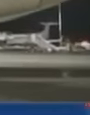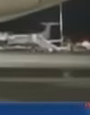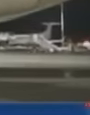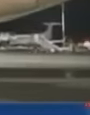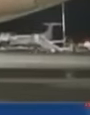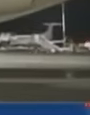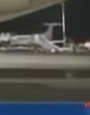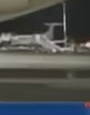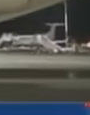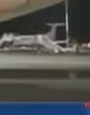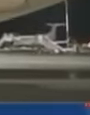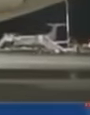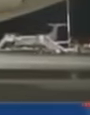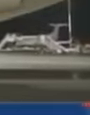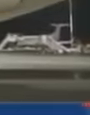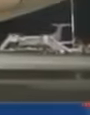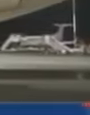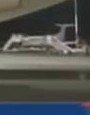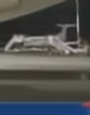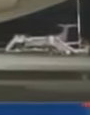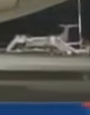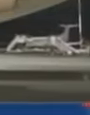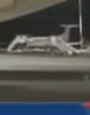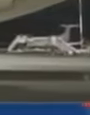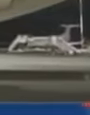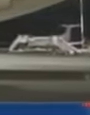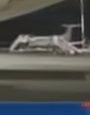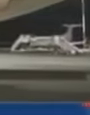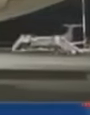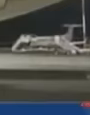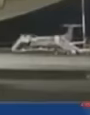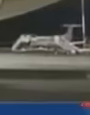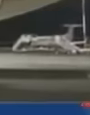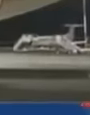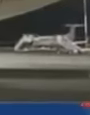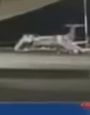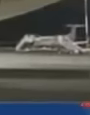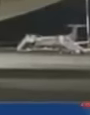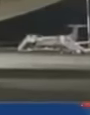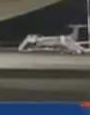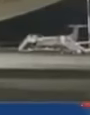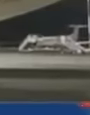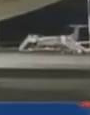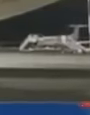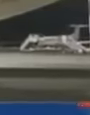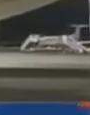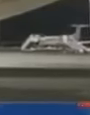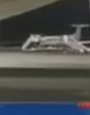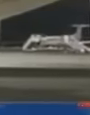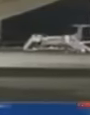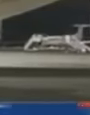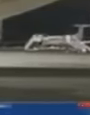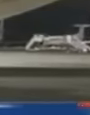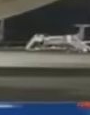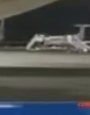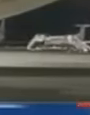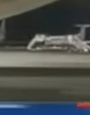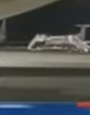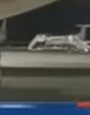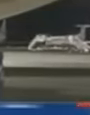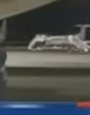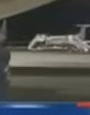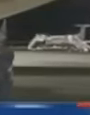la delegación venezolana, por supuesto, en tan importante cita internacional.